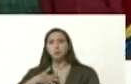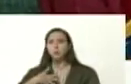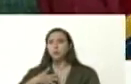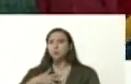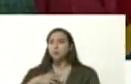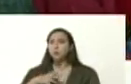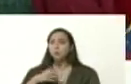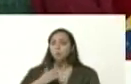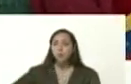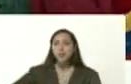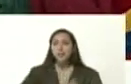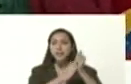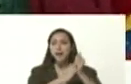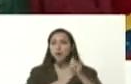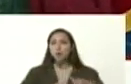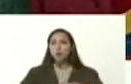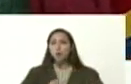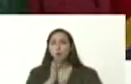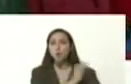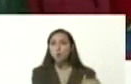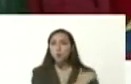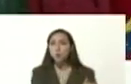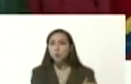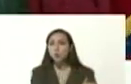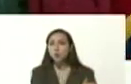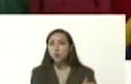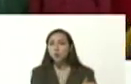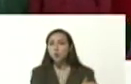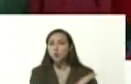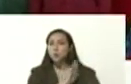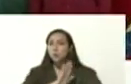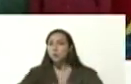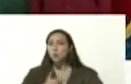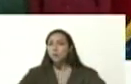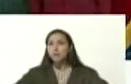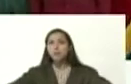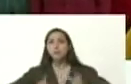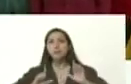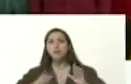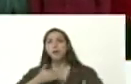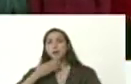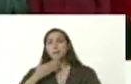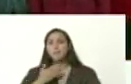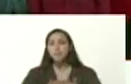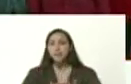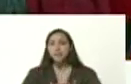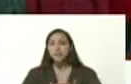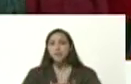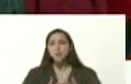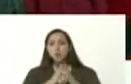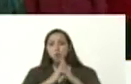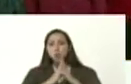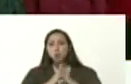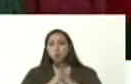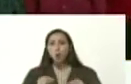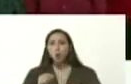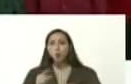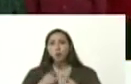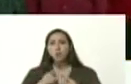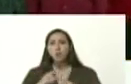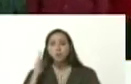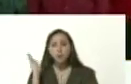con el liderazgo opositor por permitir y pedir para su país sanciones contra el